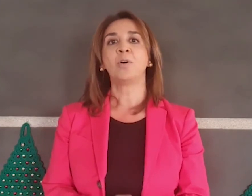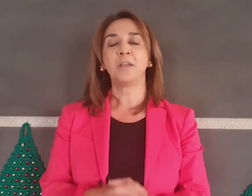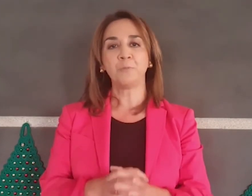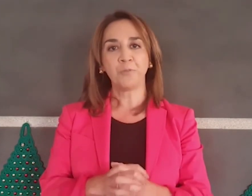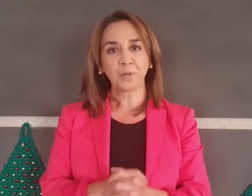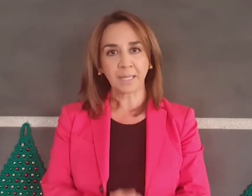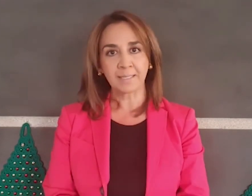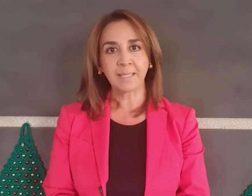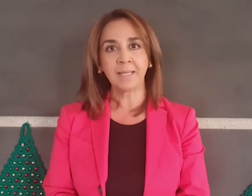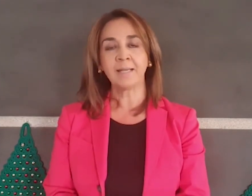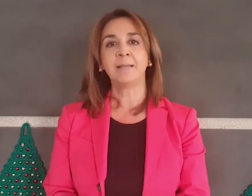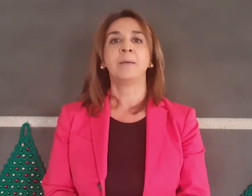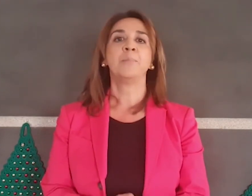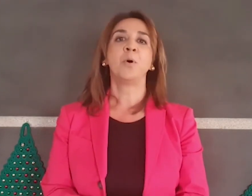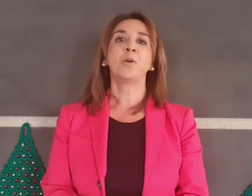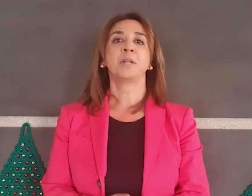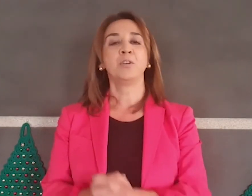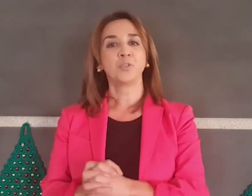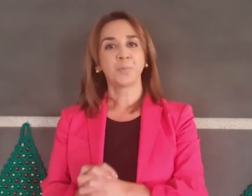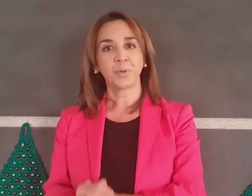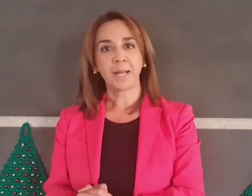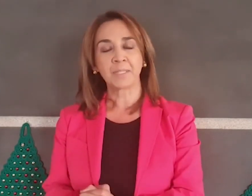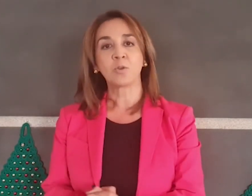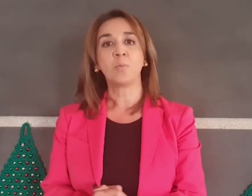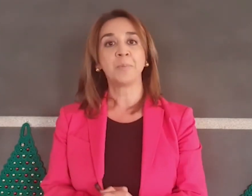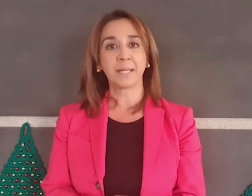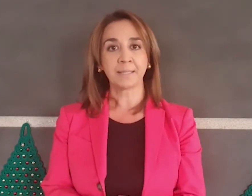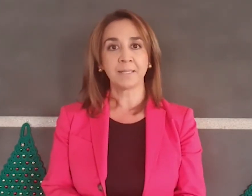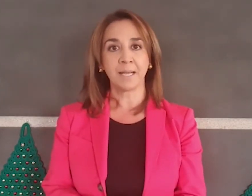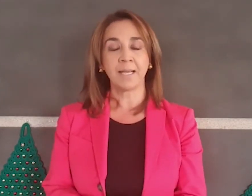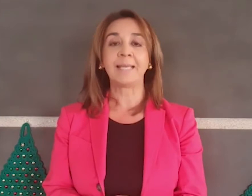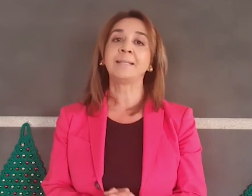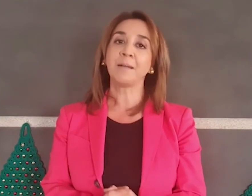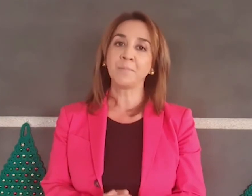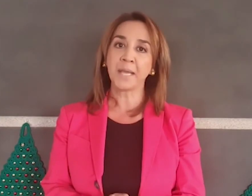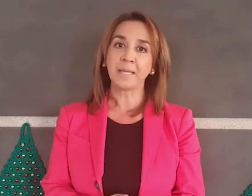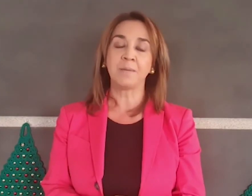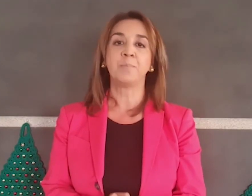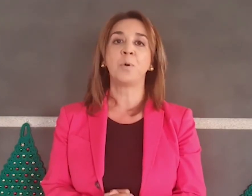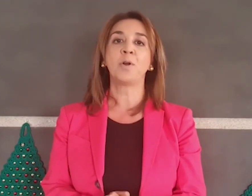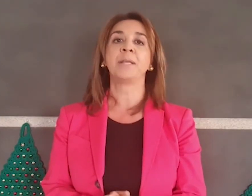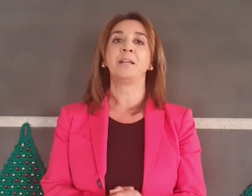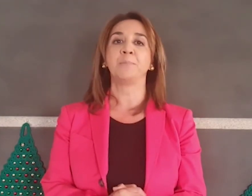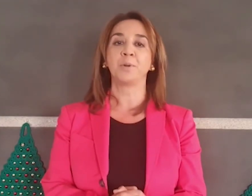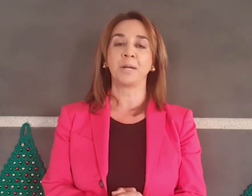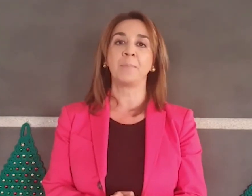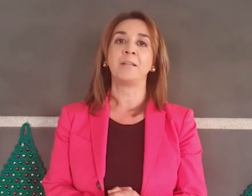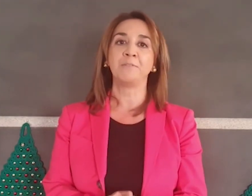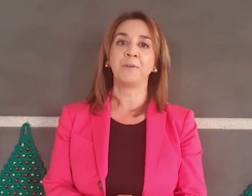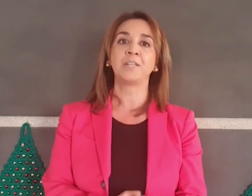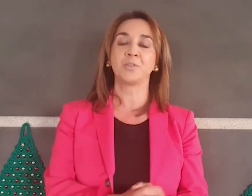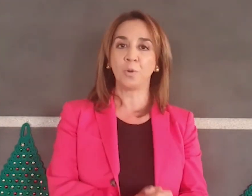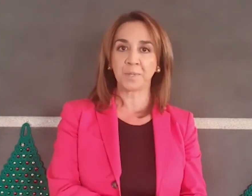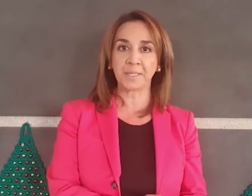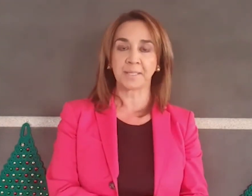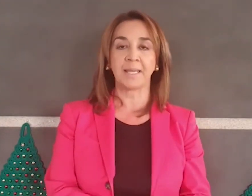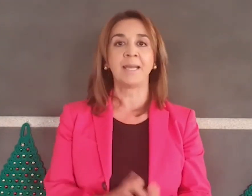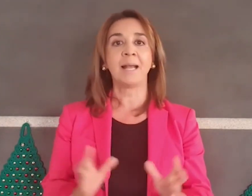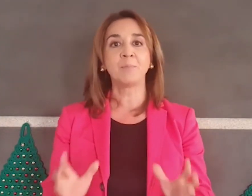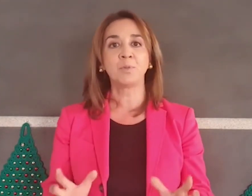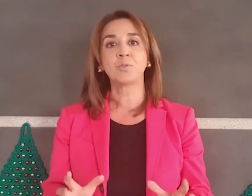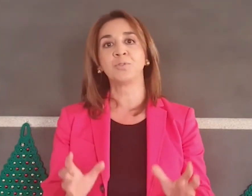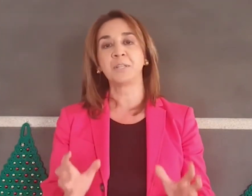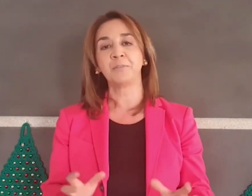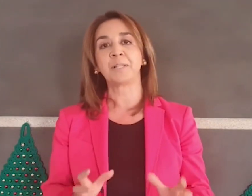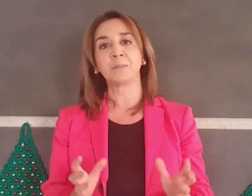visto fortalecida por los programas como Mi Casa Ya y también por el programa del Fresh Novis,